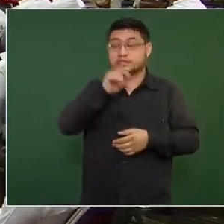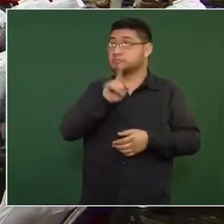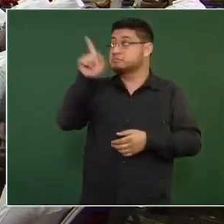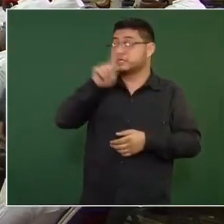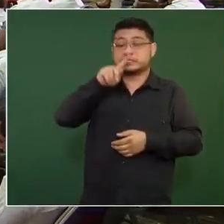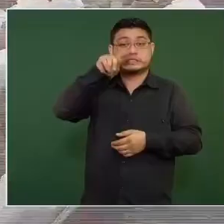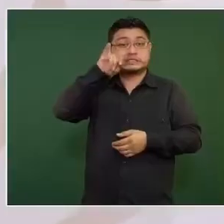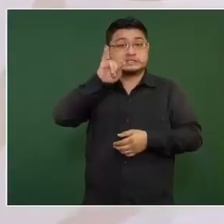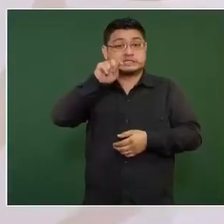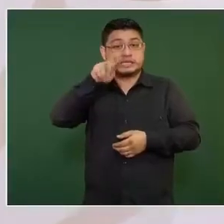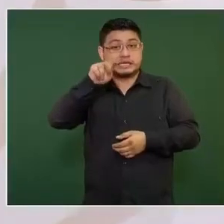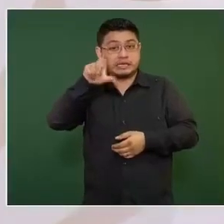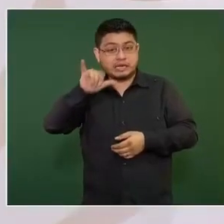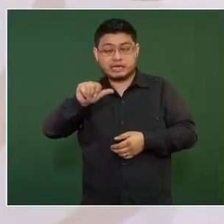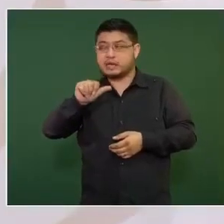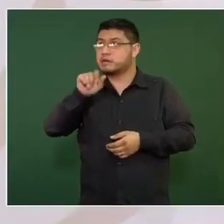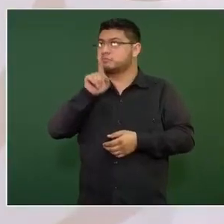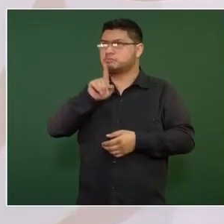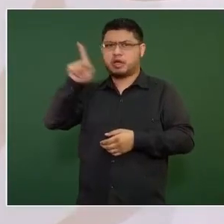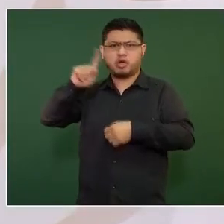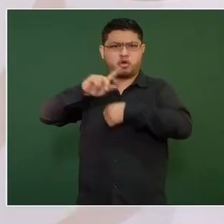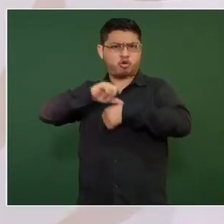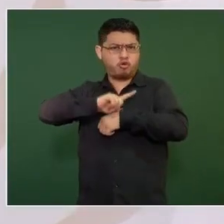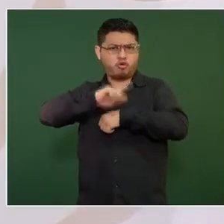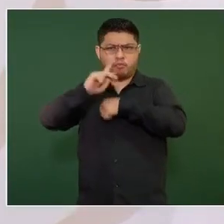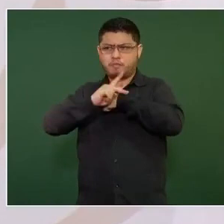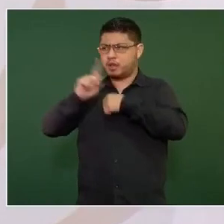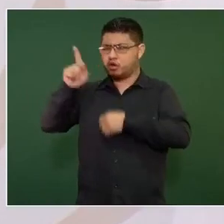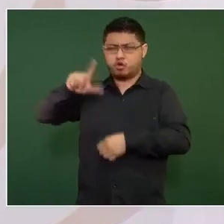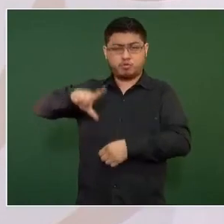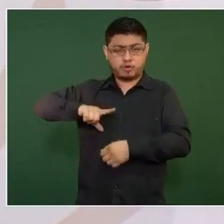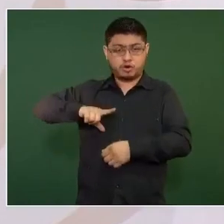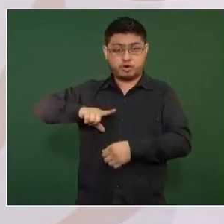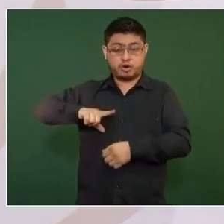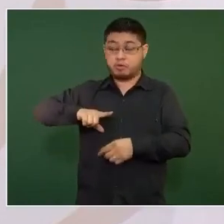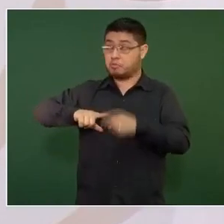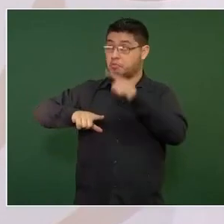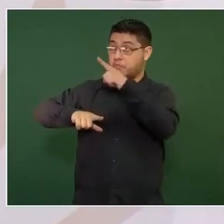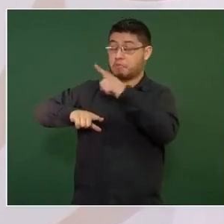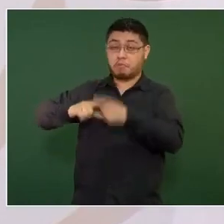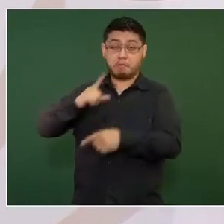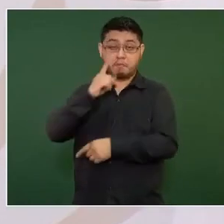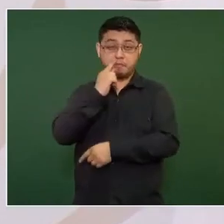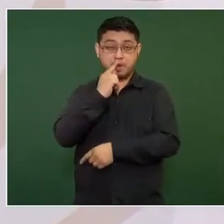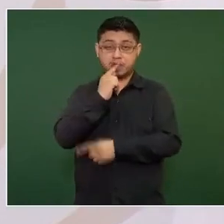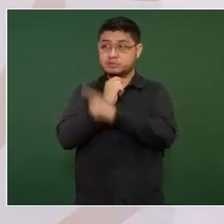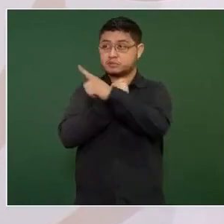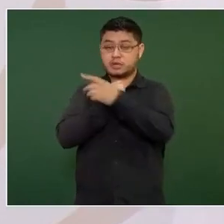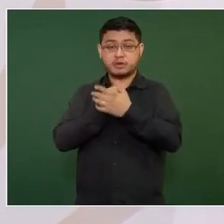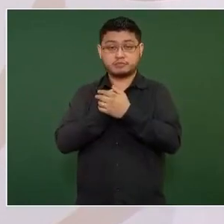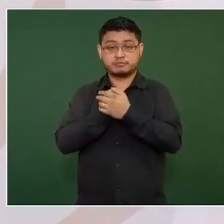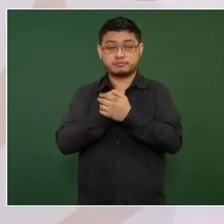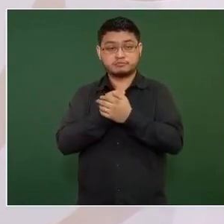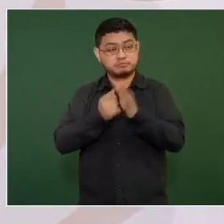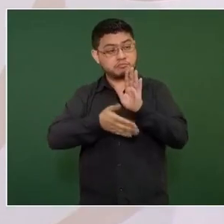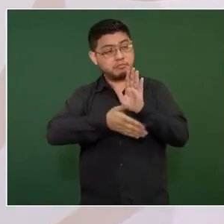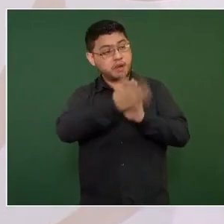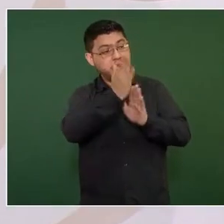que su policía, los carabineros, van a las